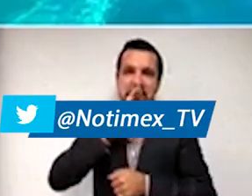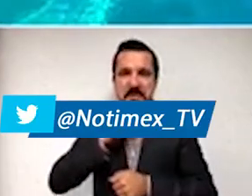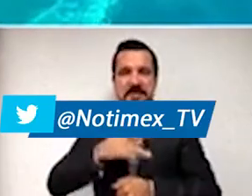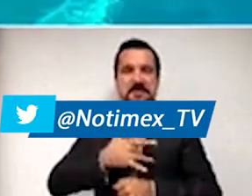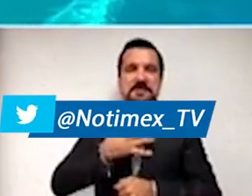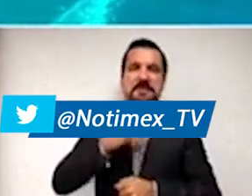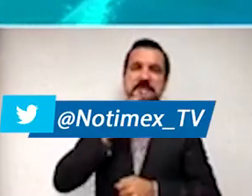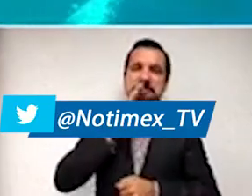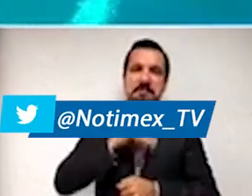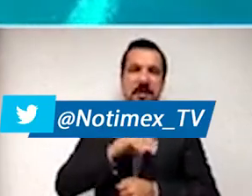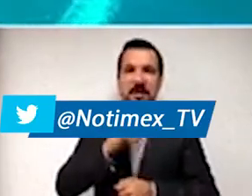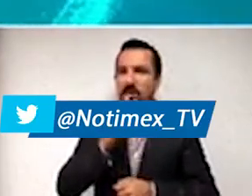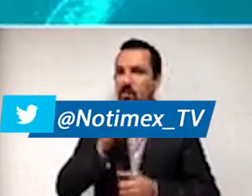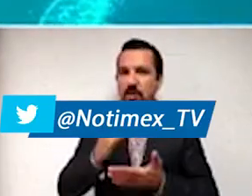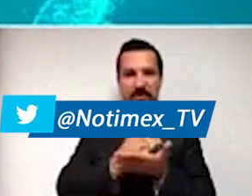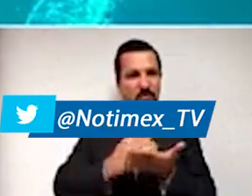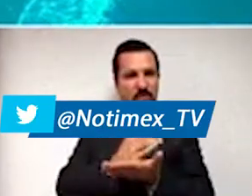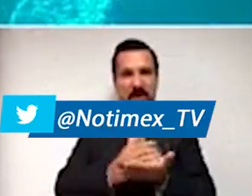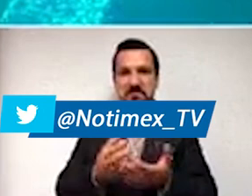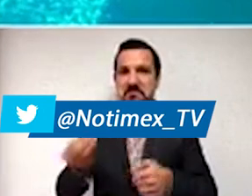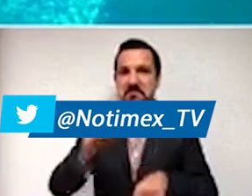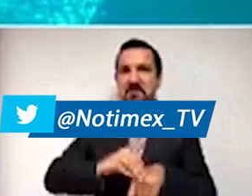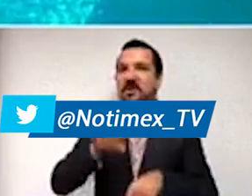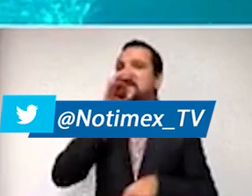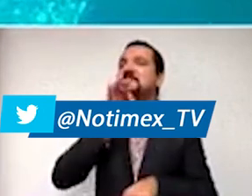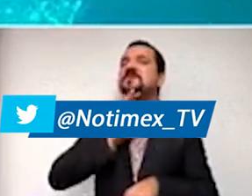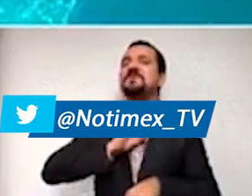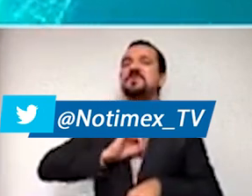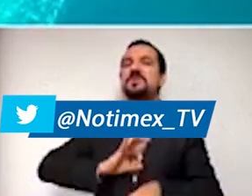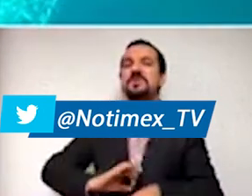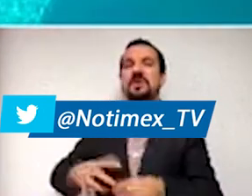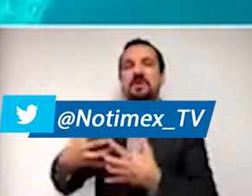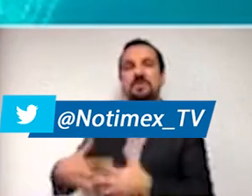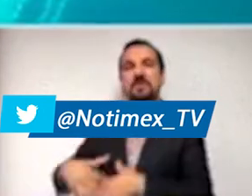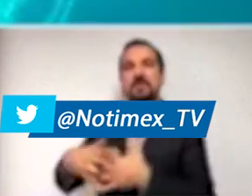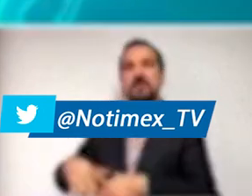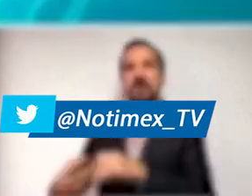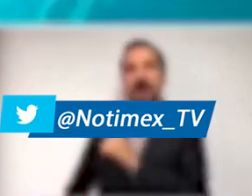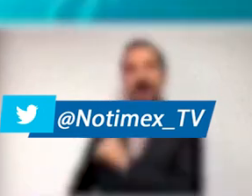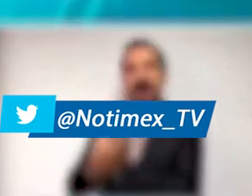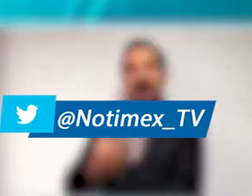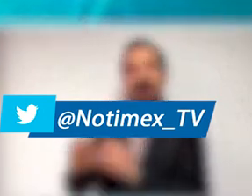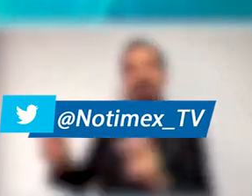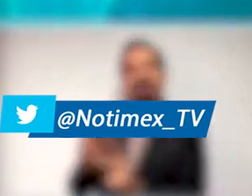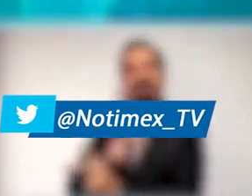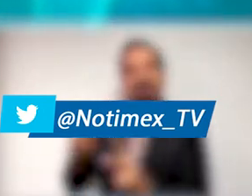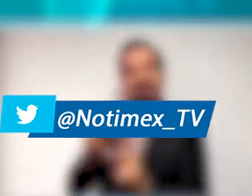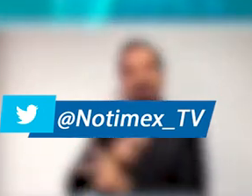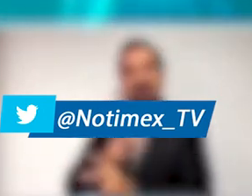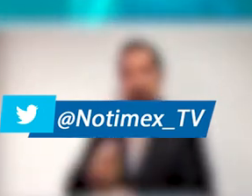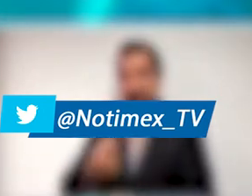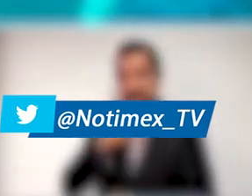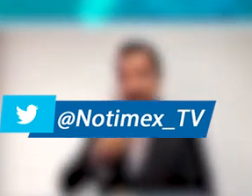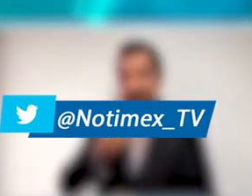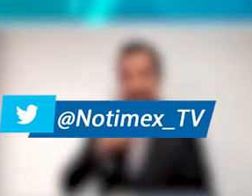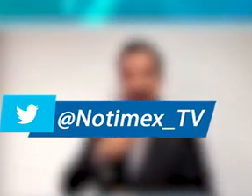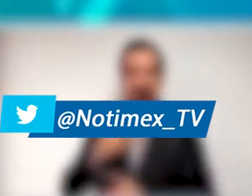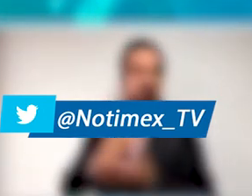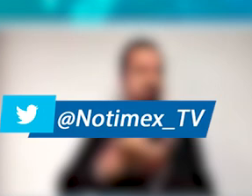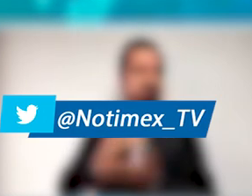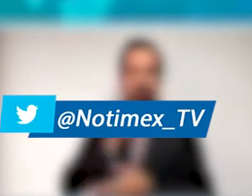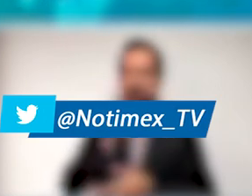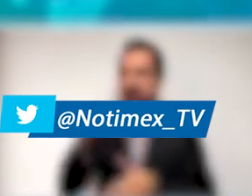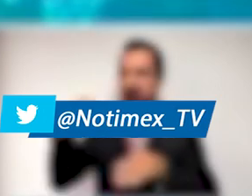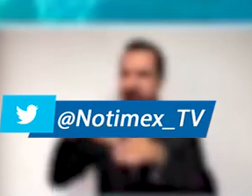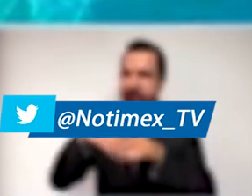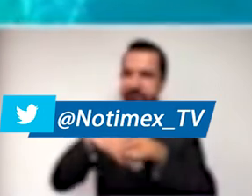La Secretaría de Salud Pública de Sonora confirmó 4 fallecimientos más a causa de COVID-19, con lo que suman 41 defunciones a causa